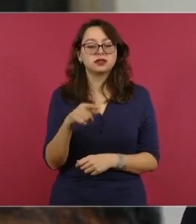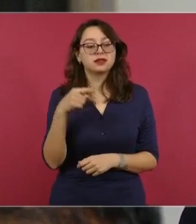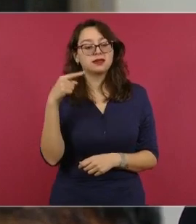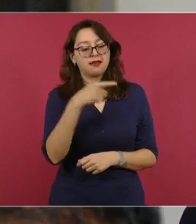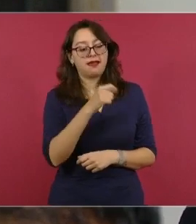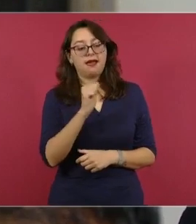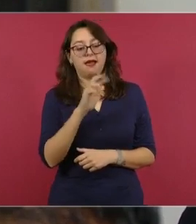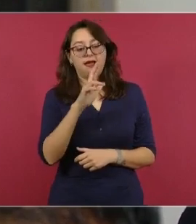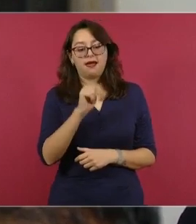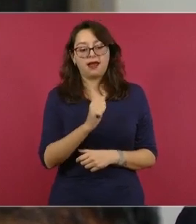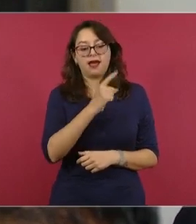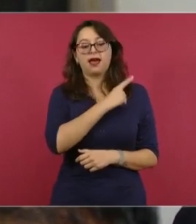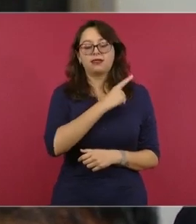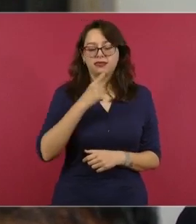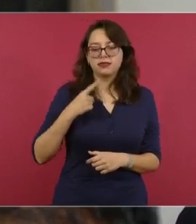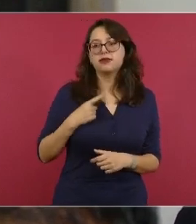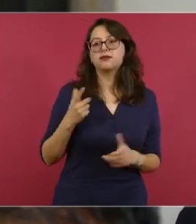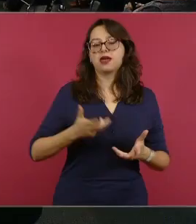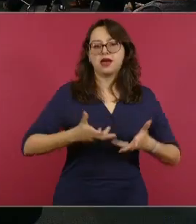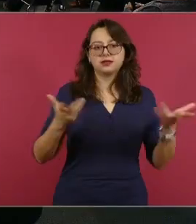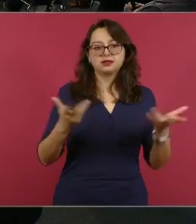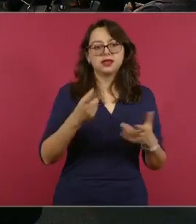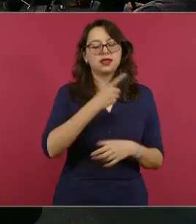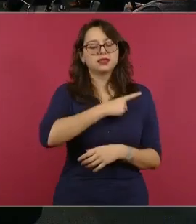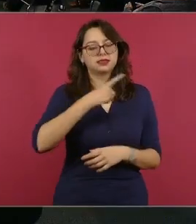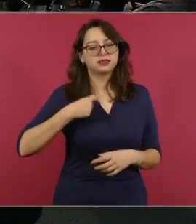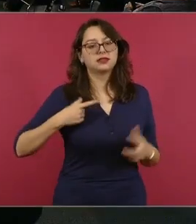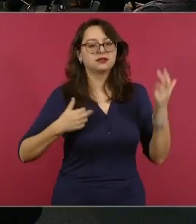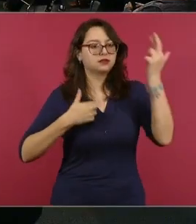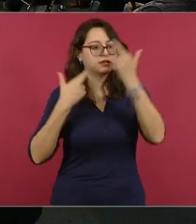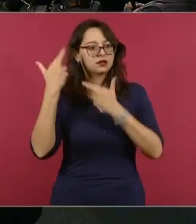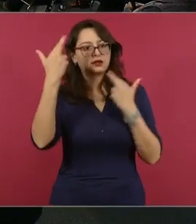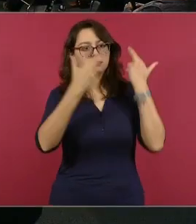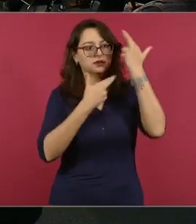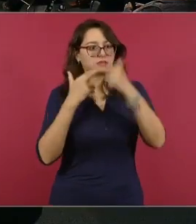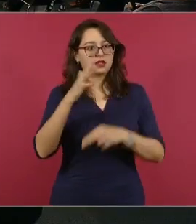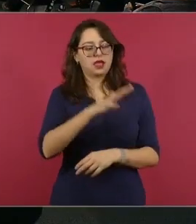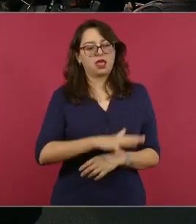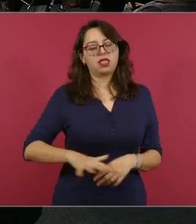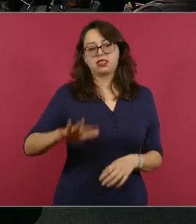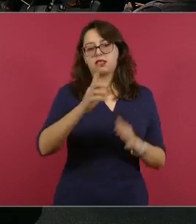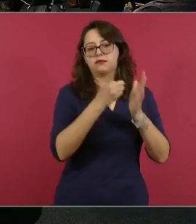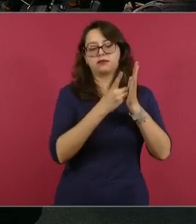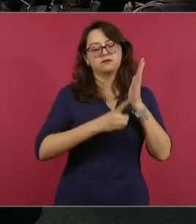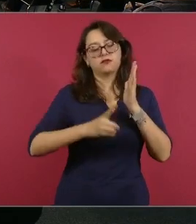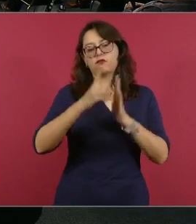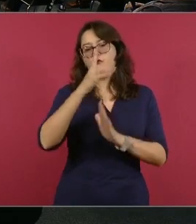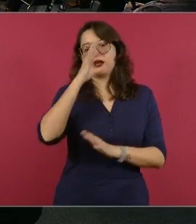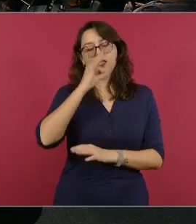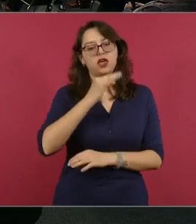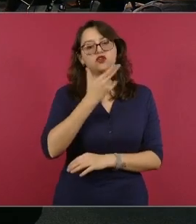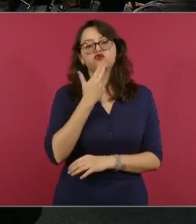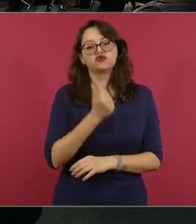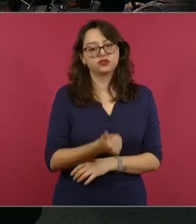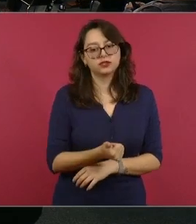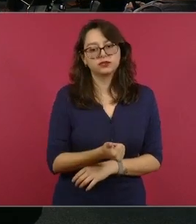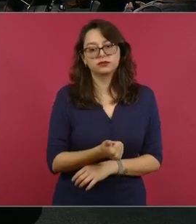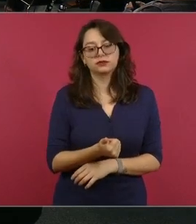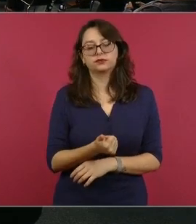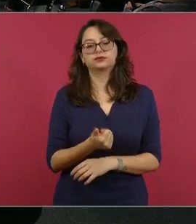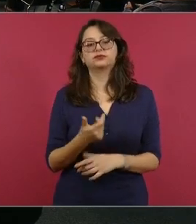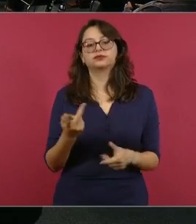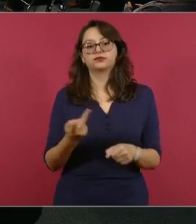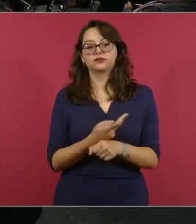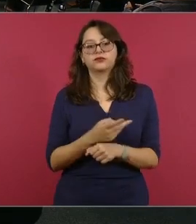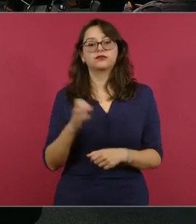lo debería de hacer, y obviamente ver que la zona habitacional de San Simón pues prácticamente no sirve. En su momento,